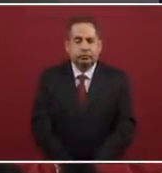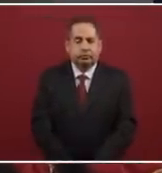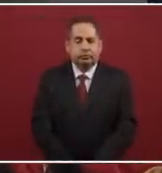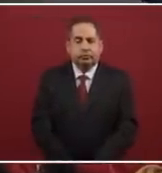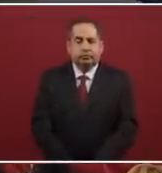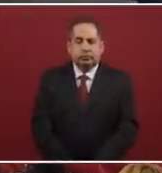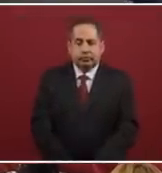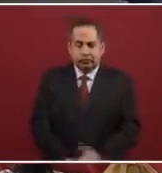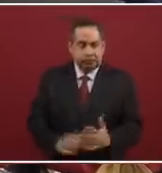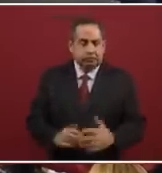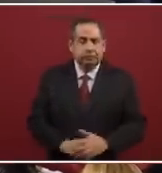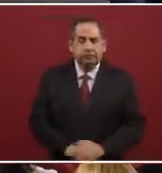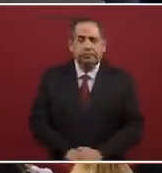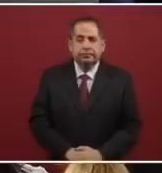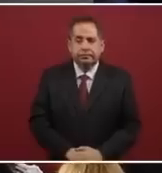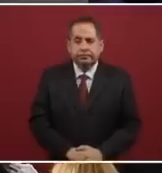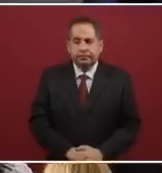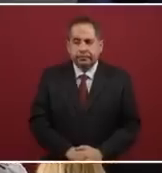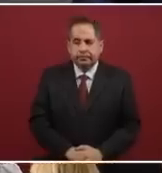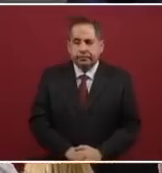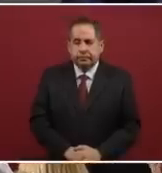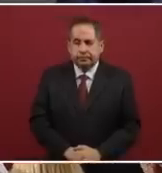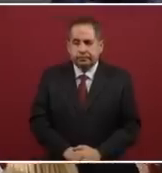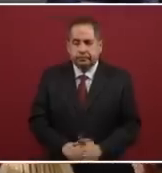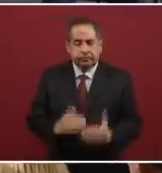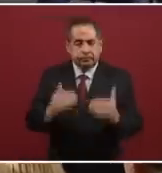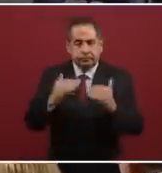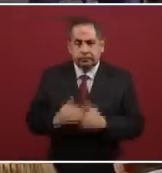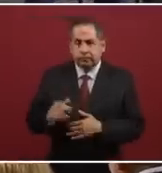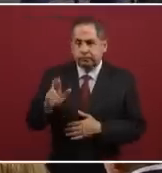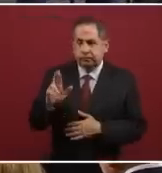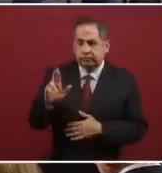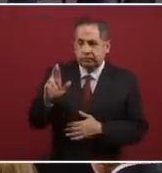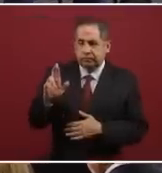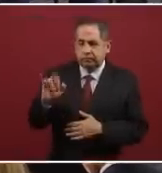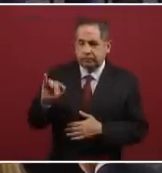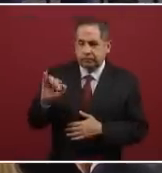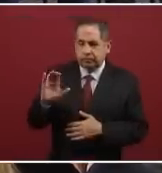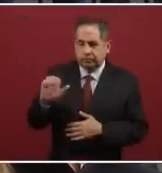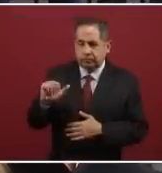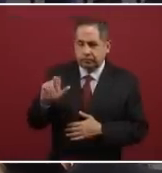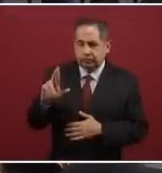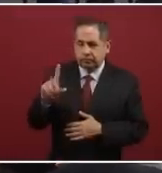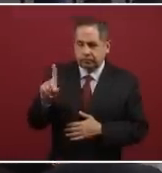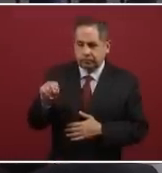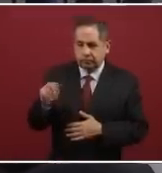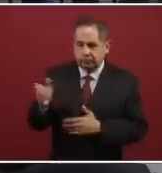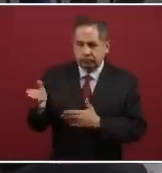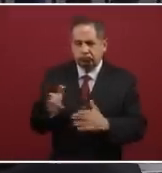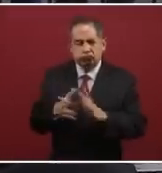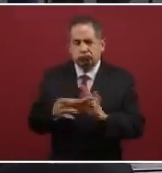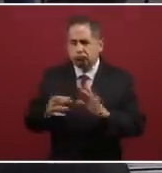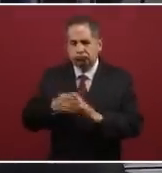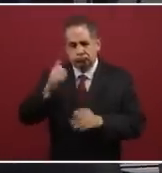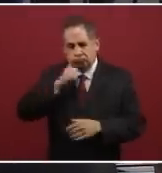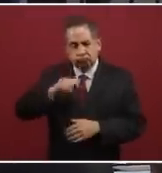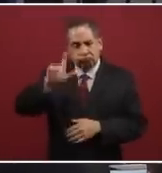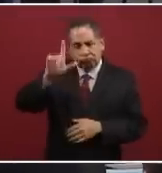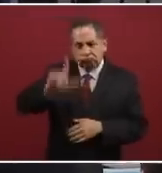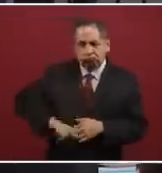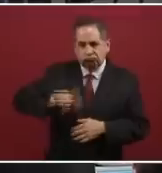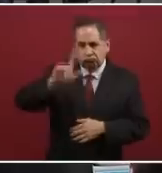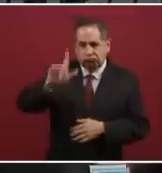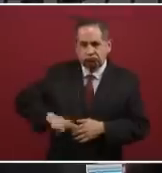Bueno, ahora viene Ricardo para, como todos los lunes,